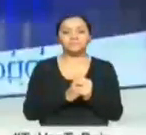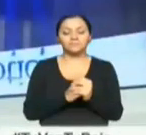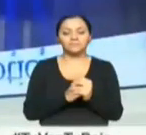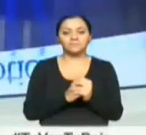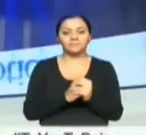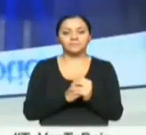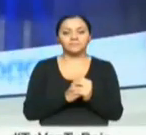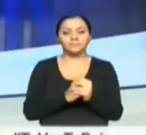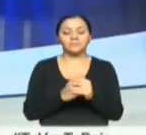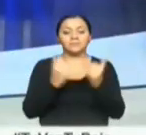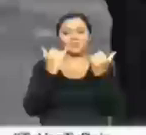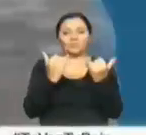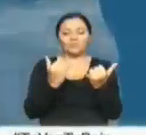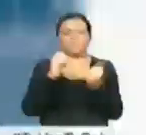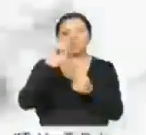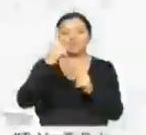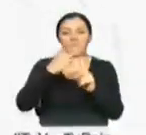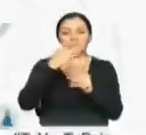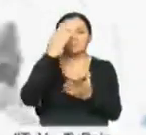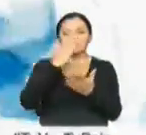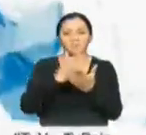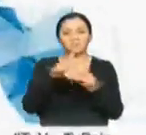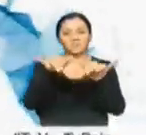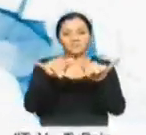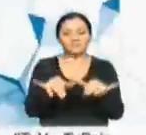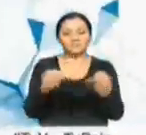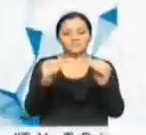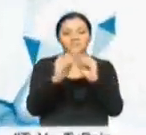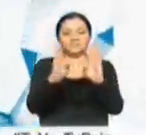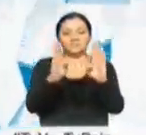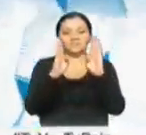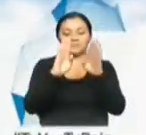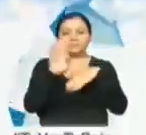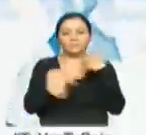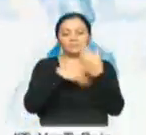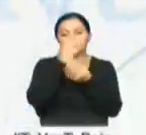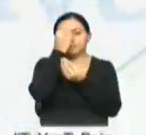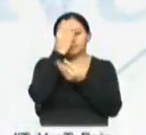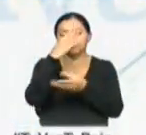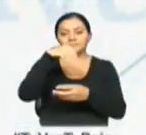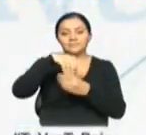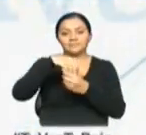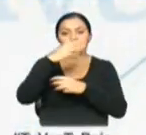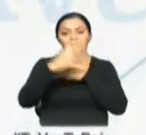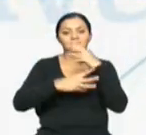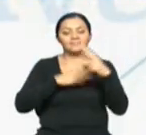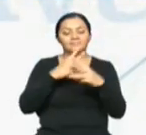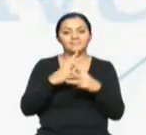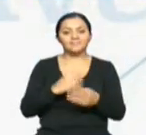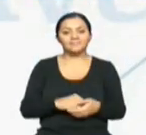En este momento hacemos una nueva pausa. Quédese con nosotros. Al regresar le contaremos lo que sucede en el mundo.